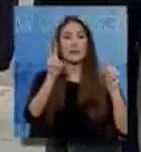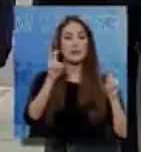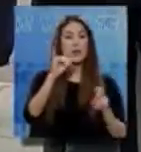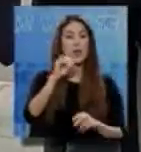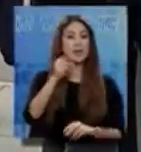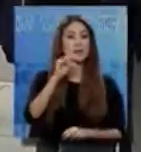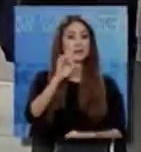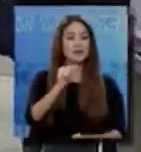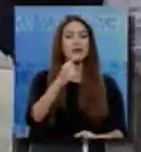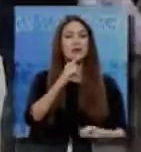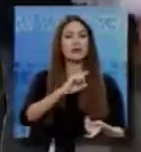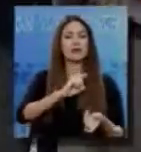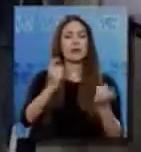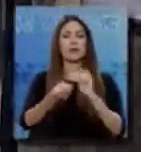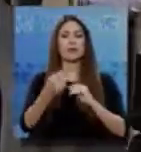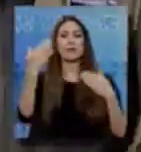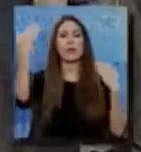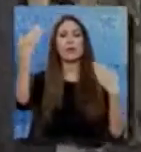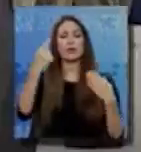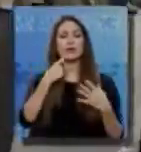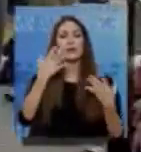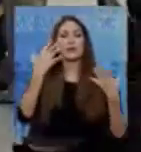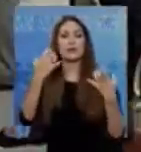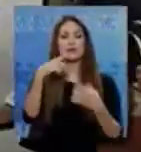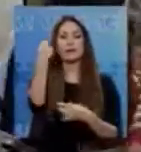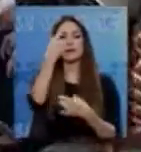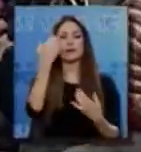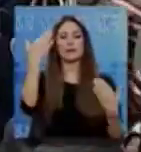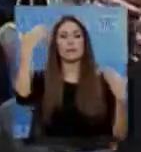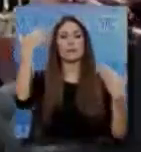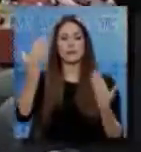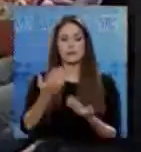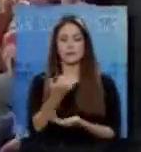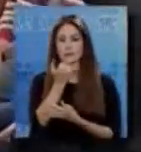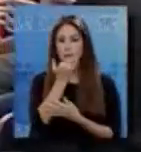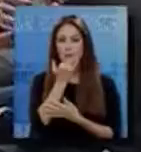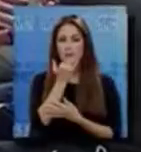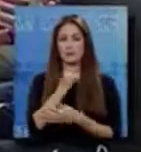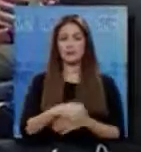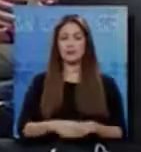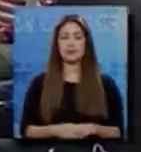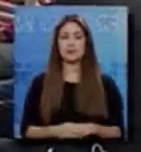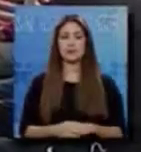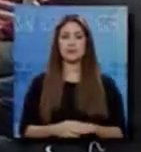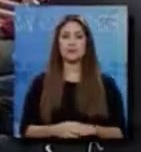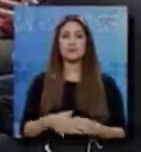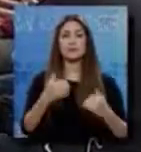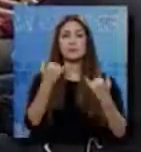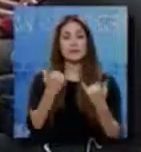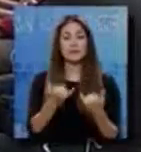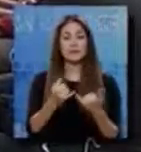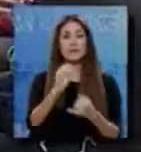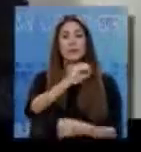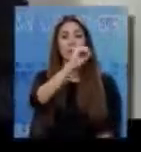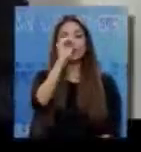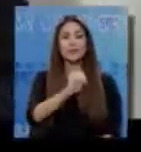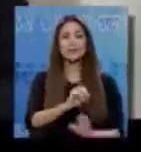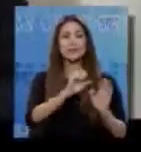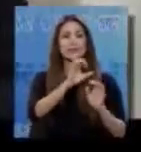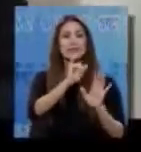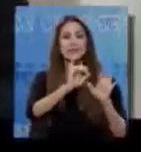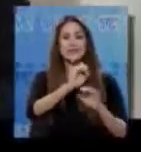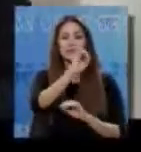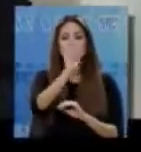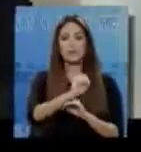que las pensiones de retiro en las Fuerzas Armadas estén en peligro. El subsidio del 60% hoy día es una